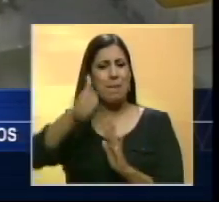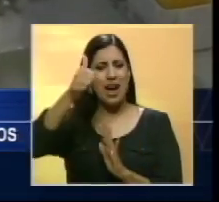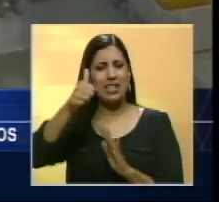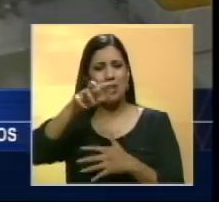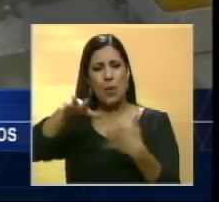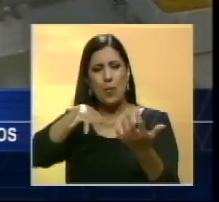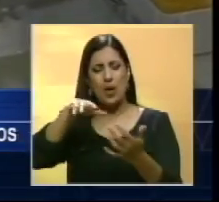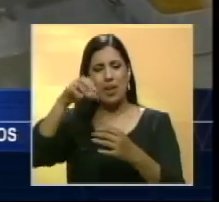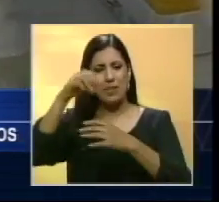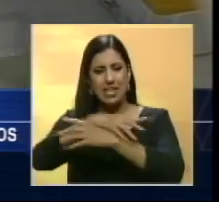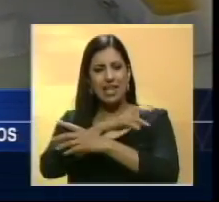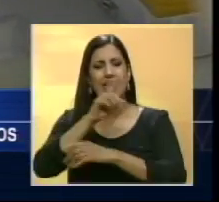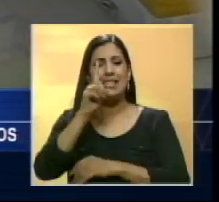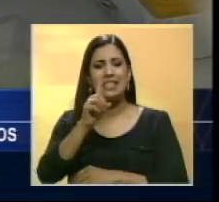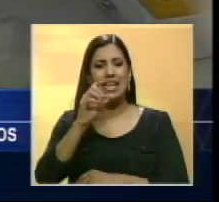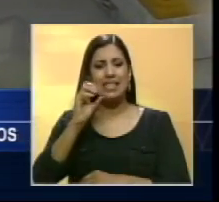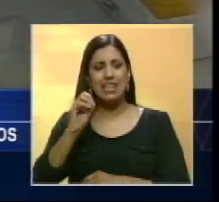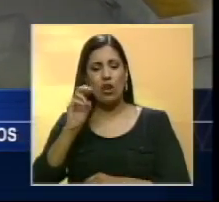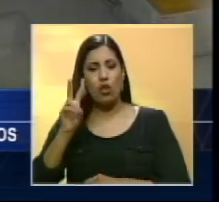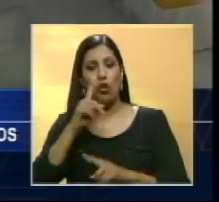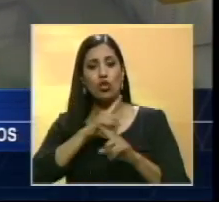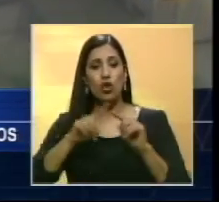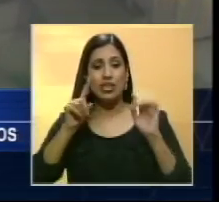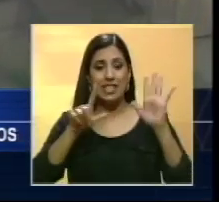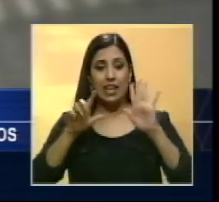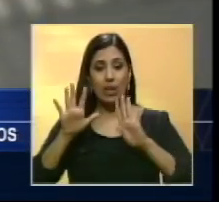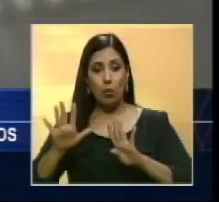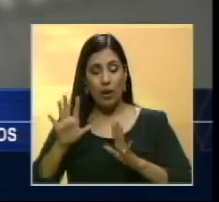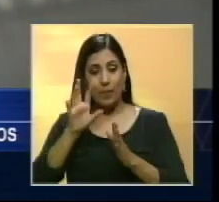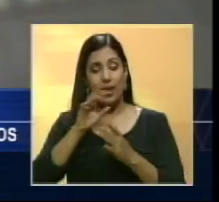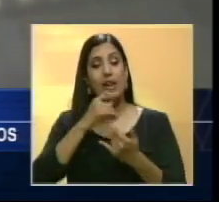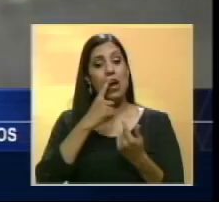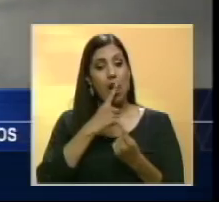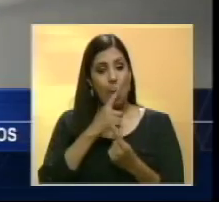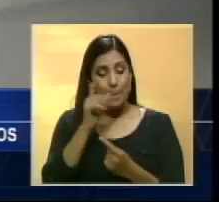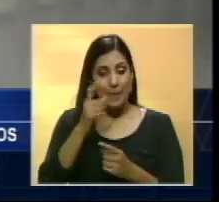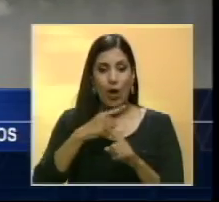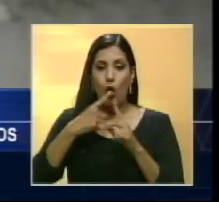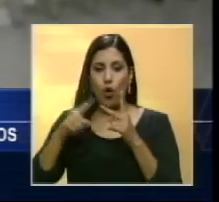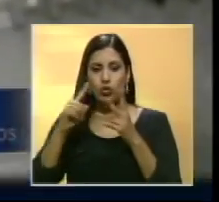de casos, con 102 y 79 respectivamente, seguidos por el